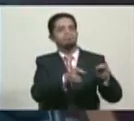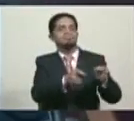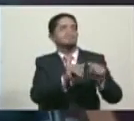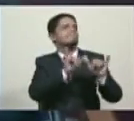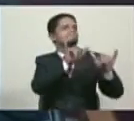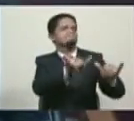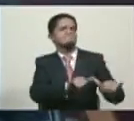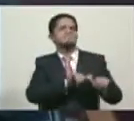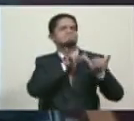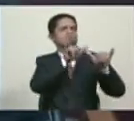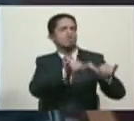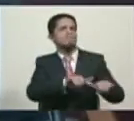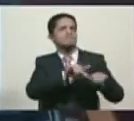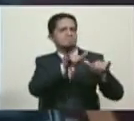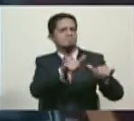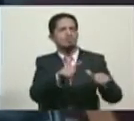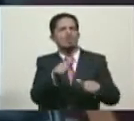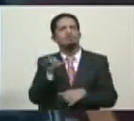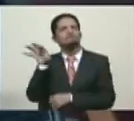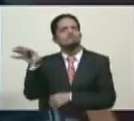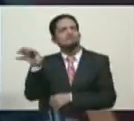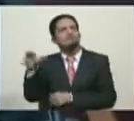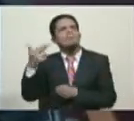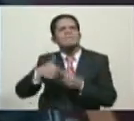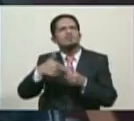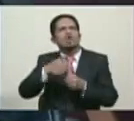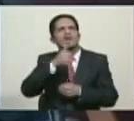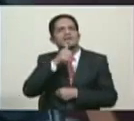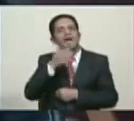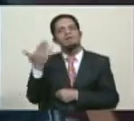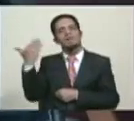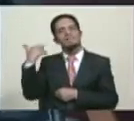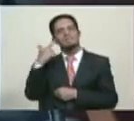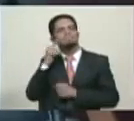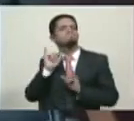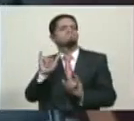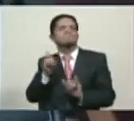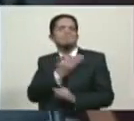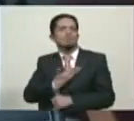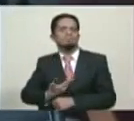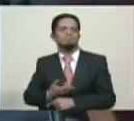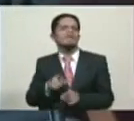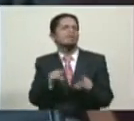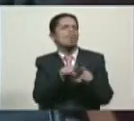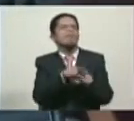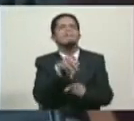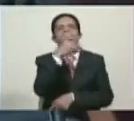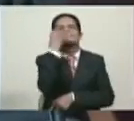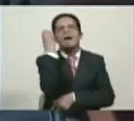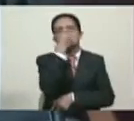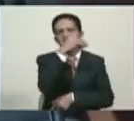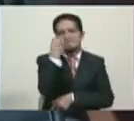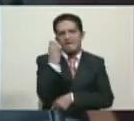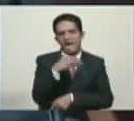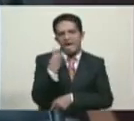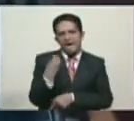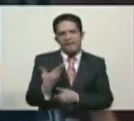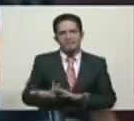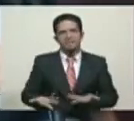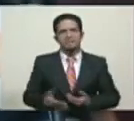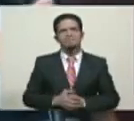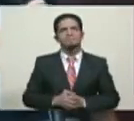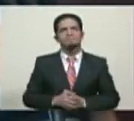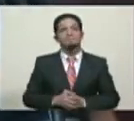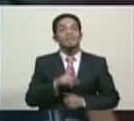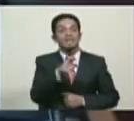esquema del manejo del petróleo desde los principios de Gómez. Fue un maquillaje de nacionalización petrolera.